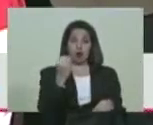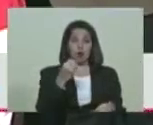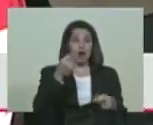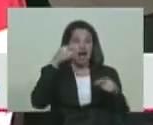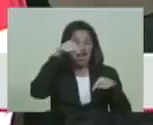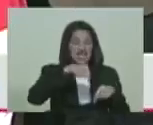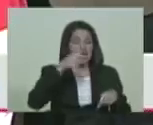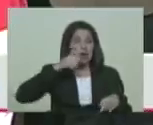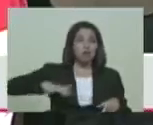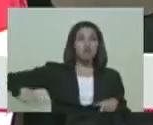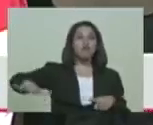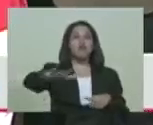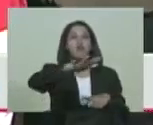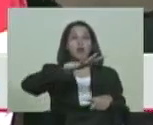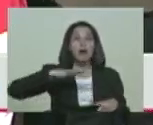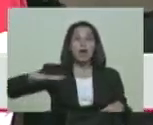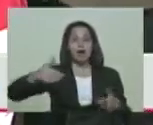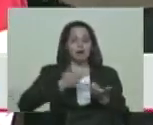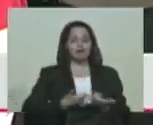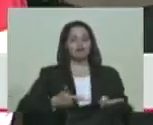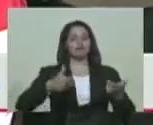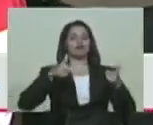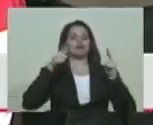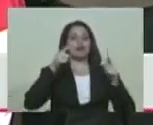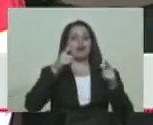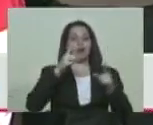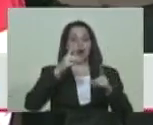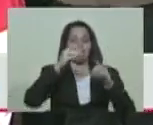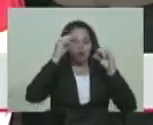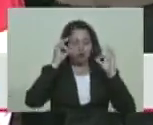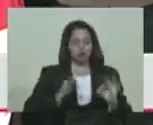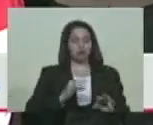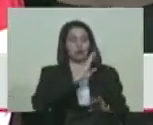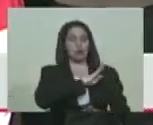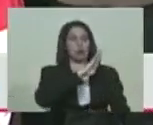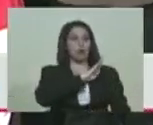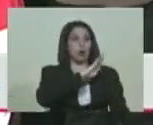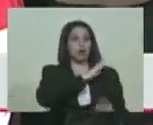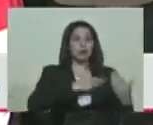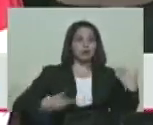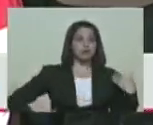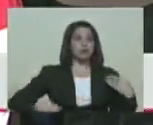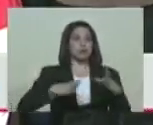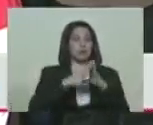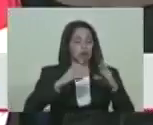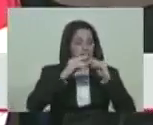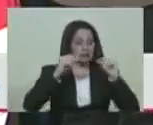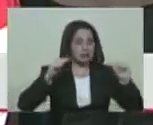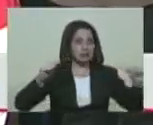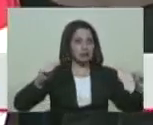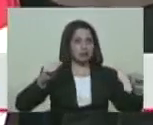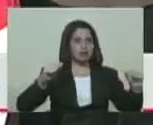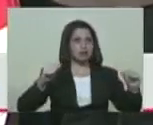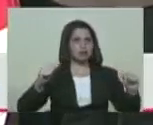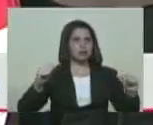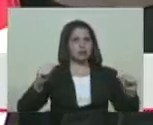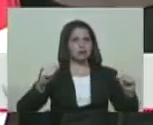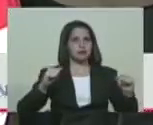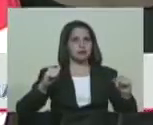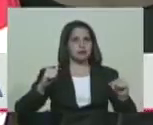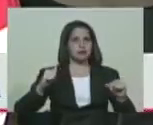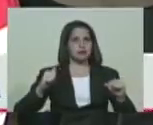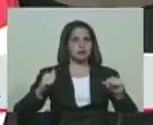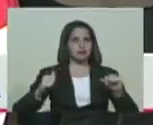solo soberano, el soberano pueblo de Venezuela. Dueño y señor de estas tierras, de estos